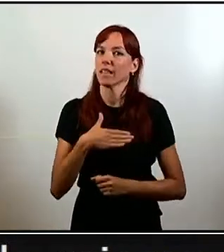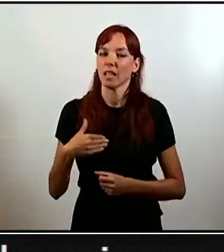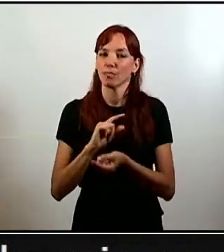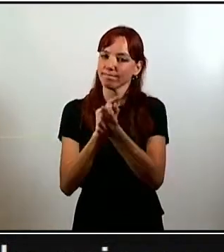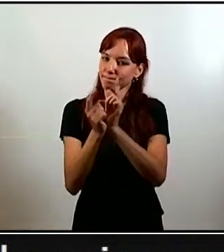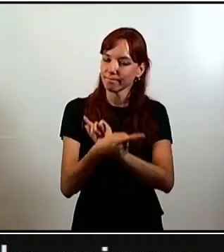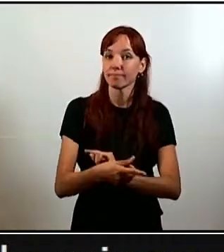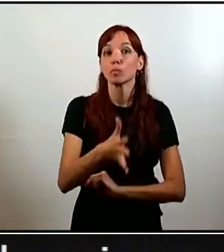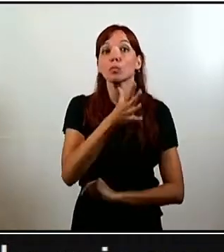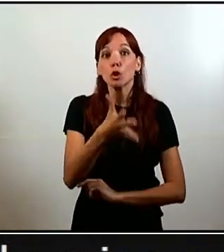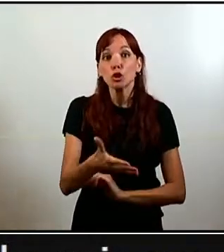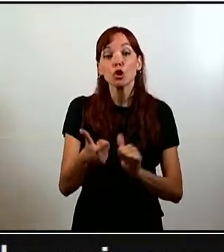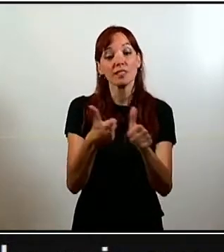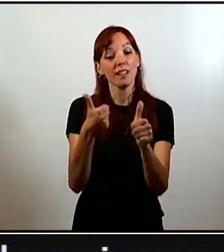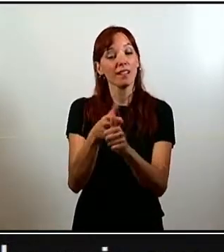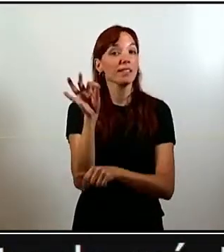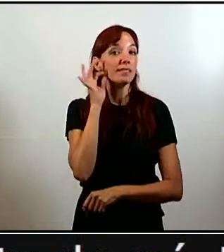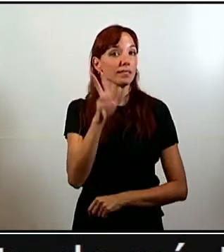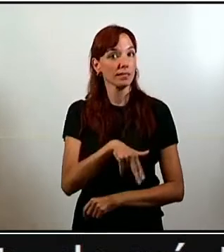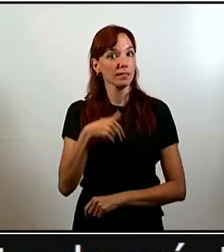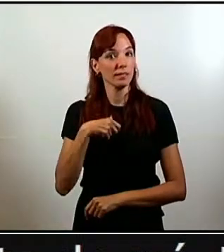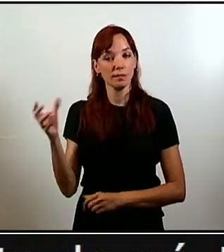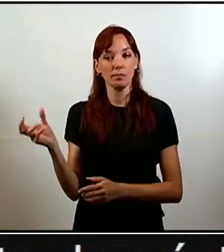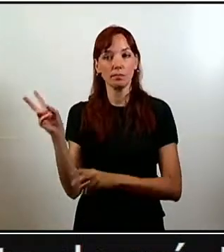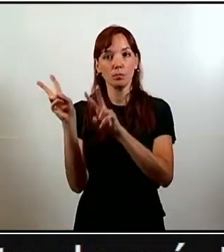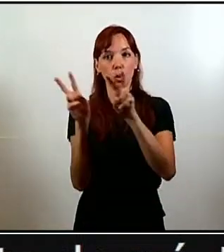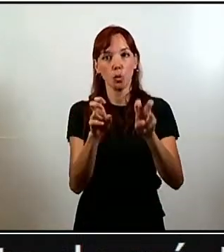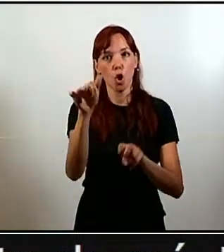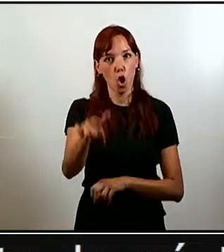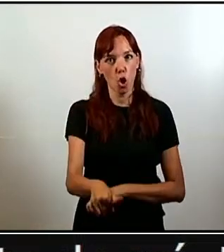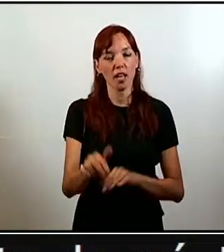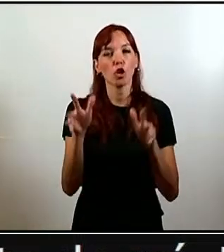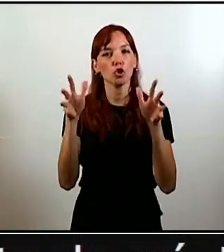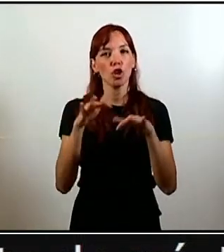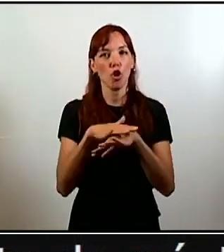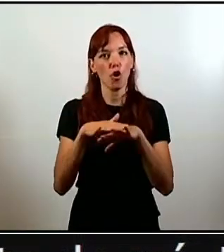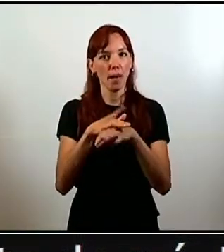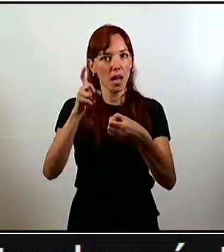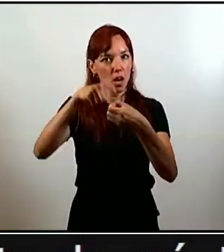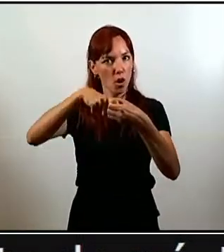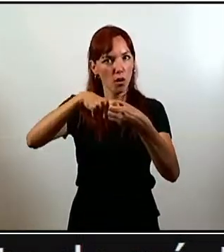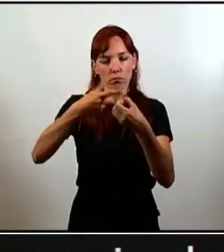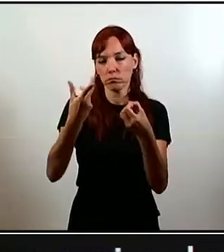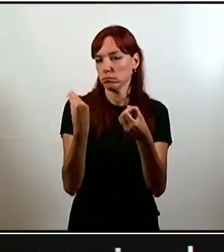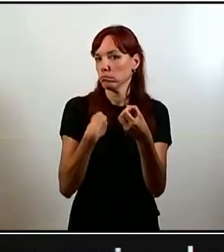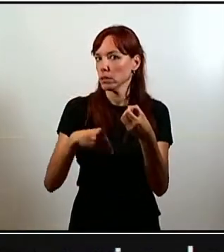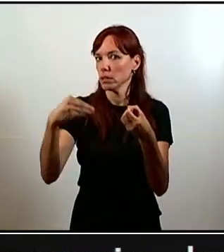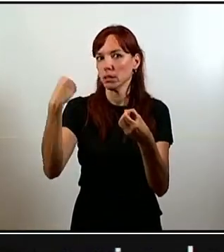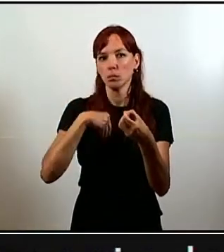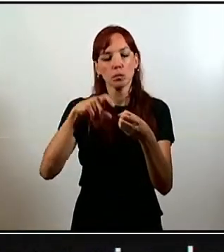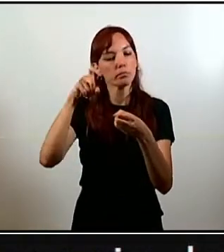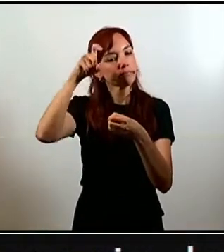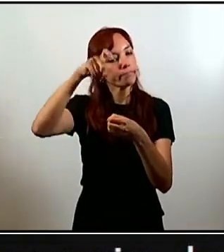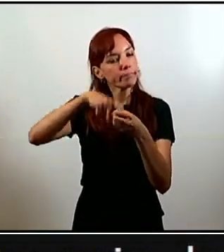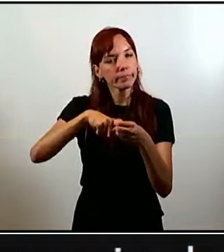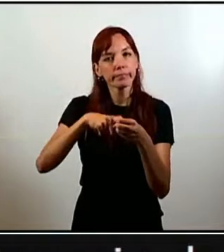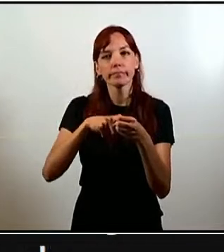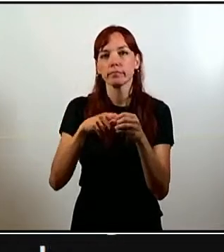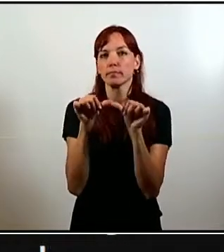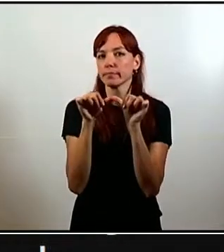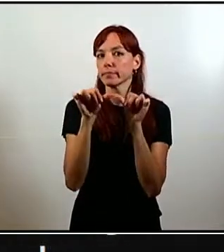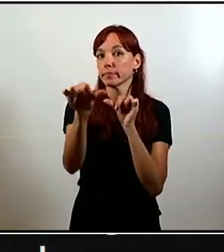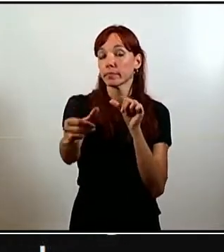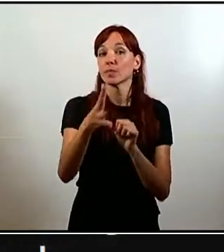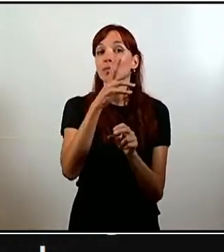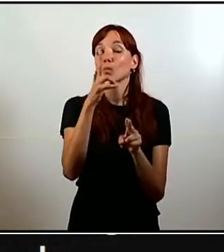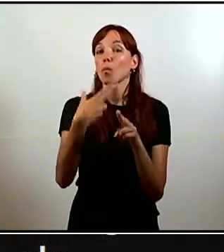La secretaria general se ha incorporado hoy al Consejo de Gobierno y formará parte de nuestro Consejo de Gobierno, como digo, porque las políticas